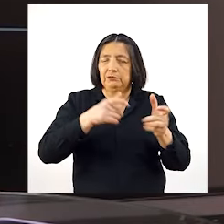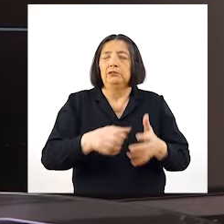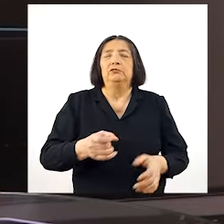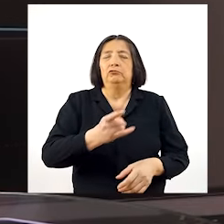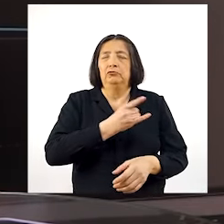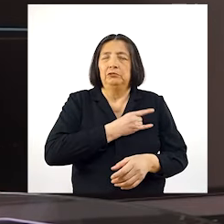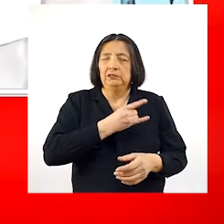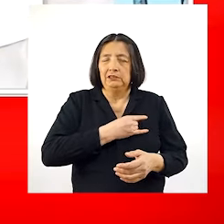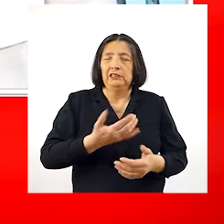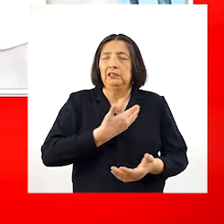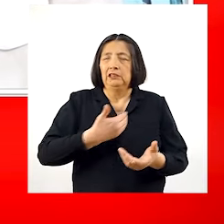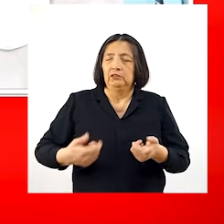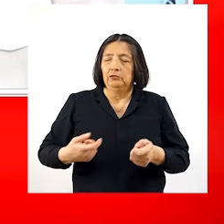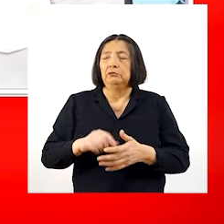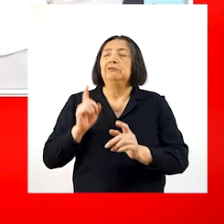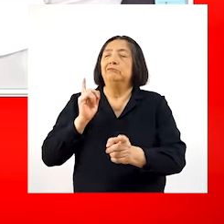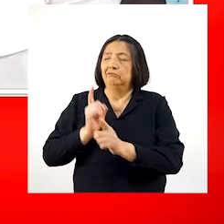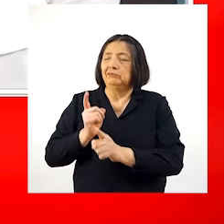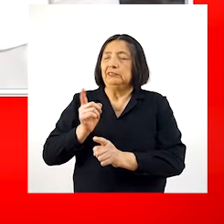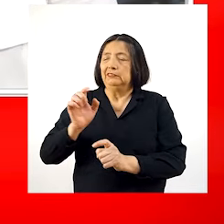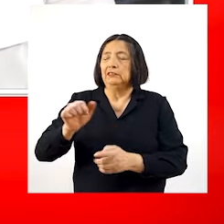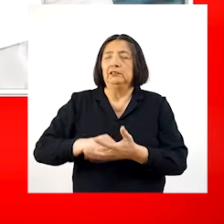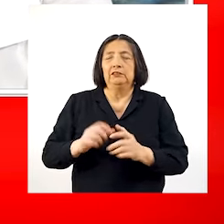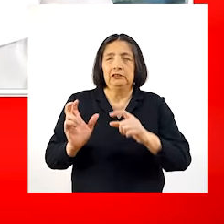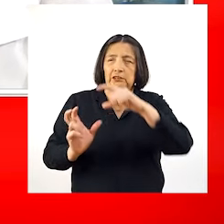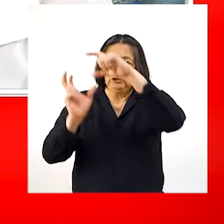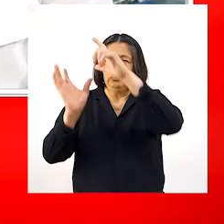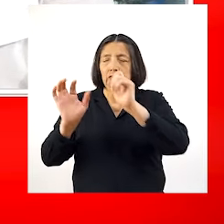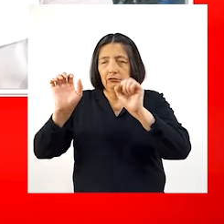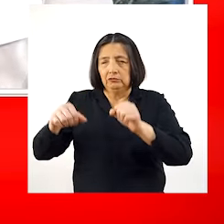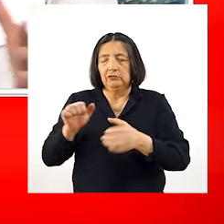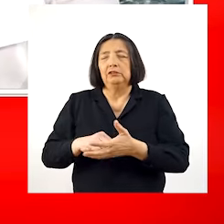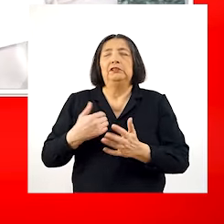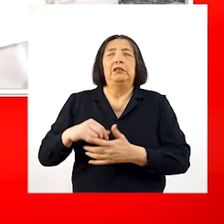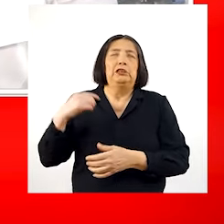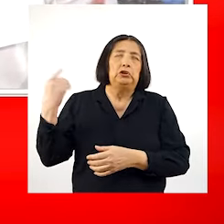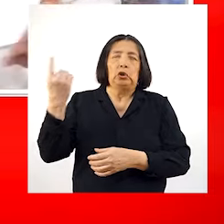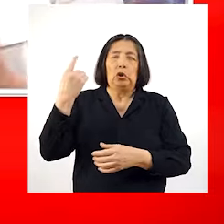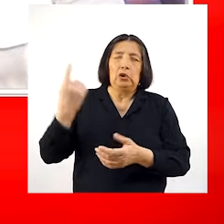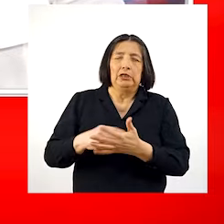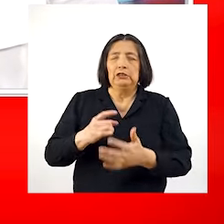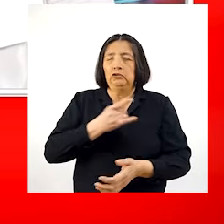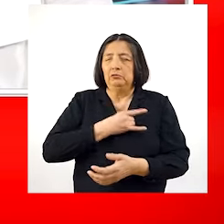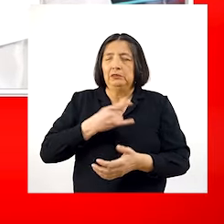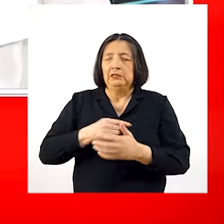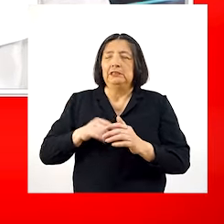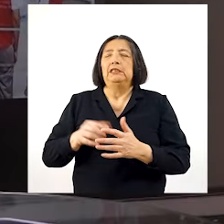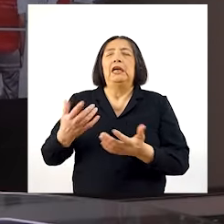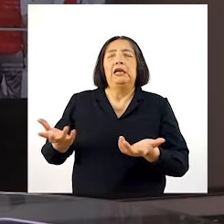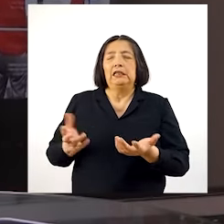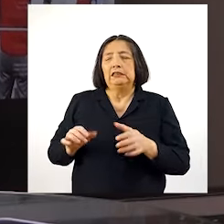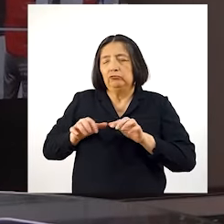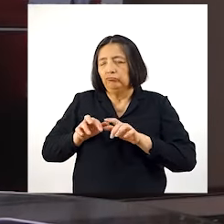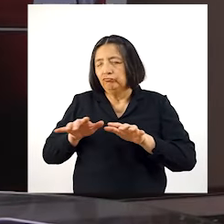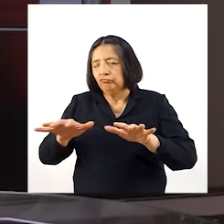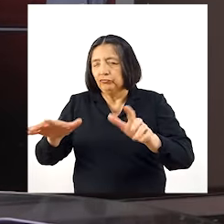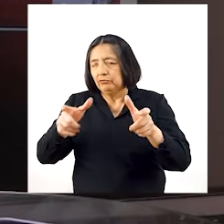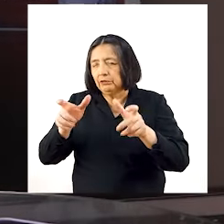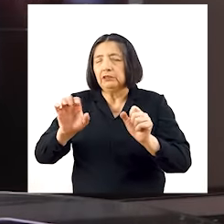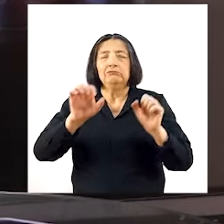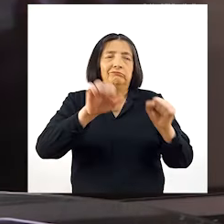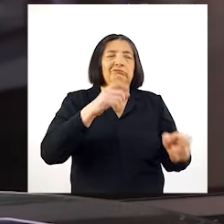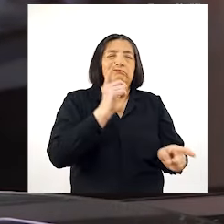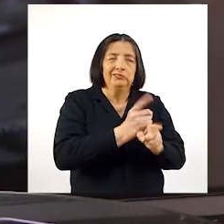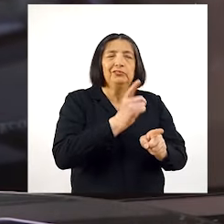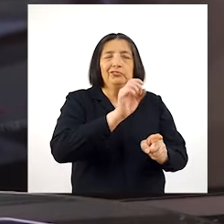de las universidades públicas. Exacto, precisamente el Contralor ha anunciado un operativo nacional en todas las universidades. Es correcto, yo